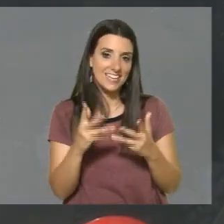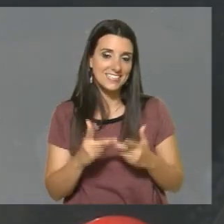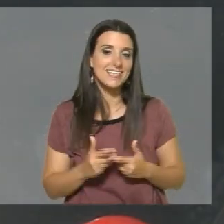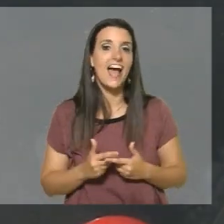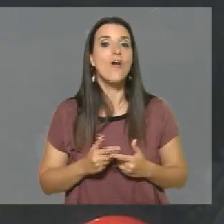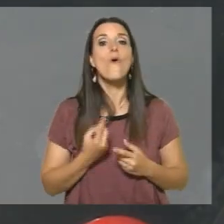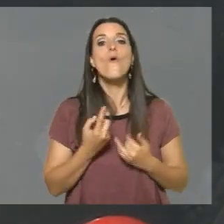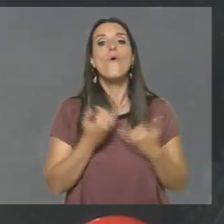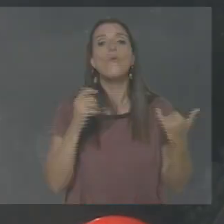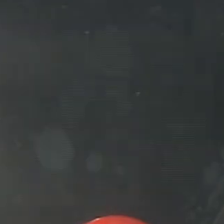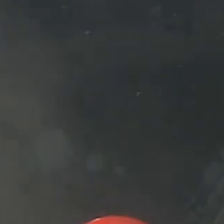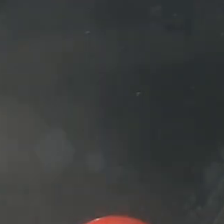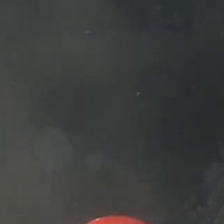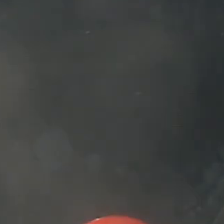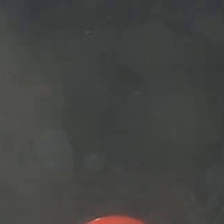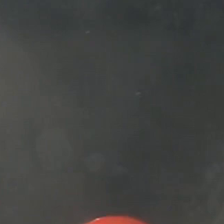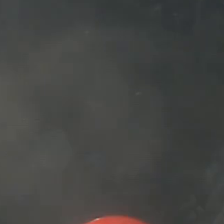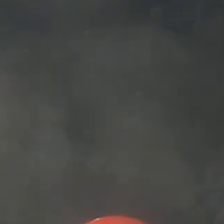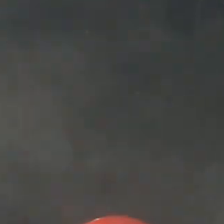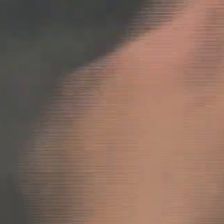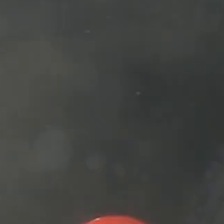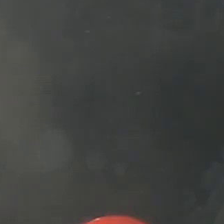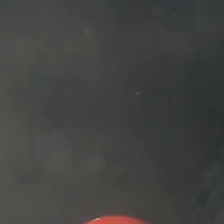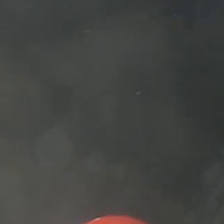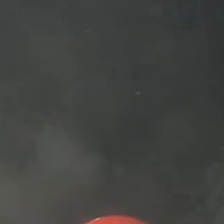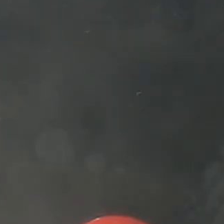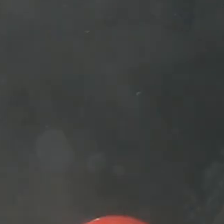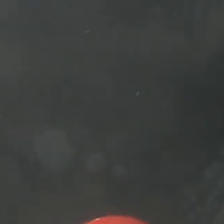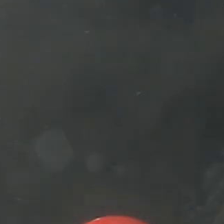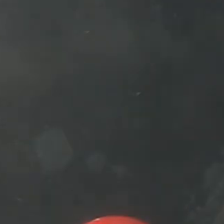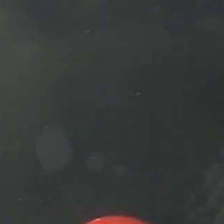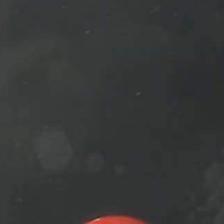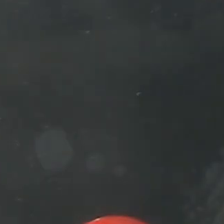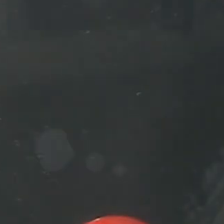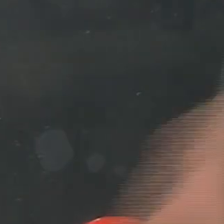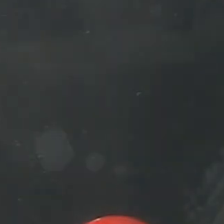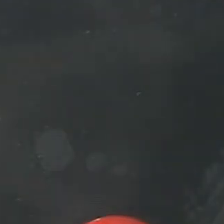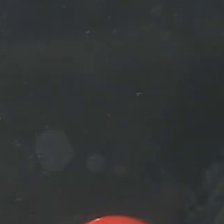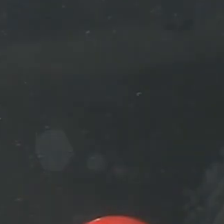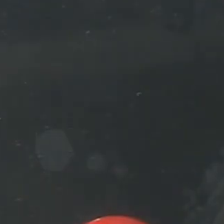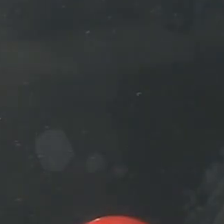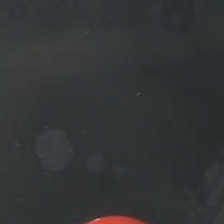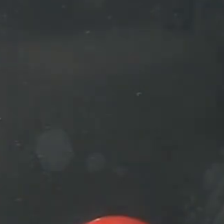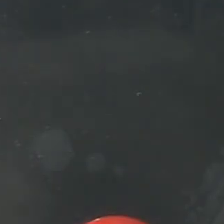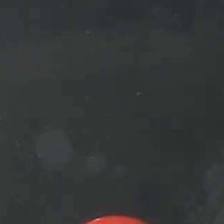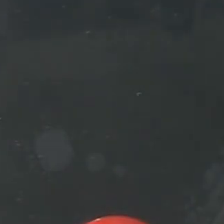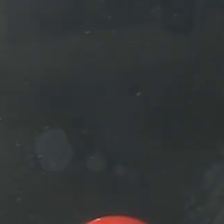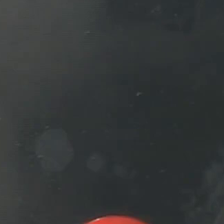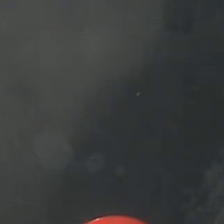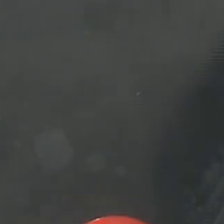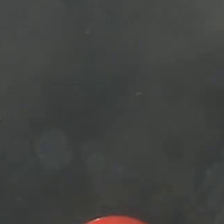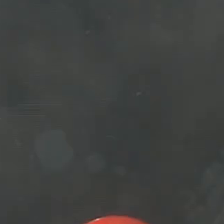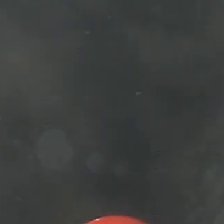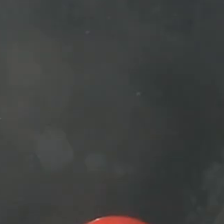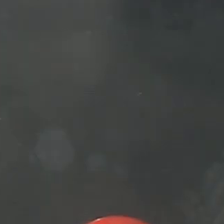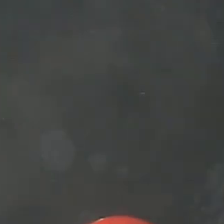corresponde. A fin de año. Todo como corresponde. Hay que hacer un karaoke, pero yo quiero ver a Emilio, quiero ver a todos los compañeros, porque no es solo